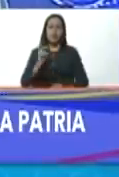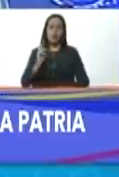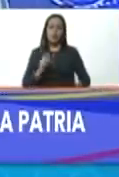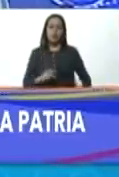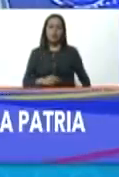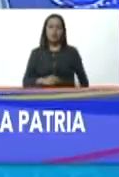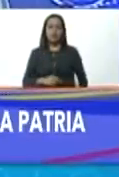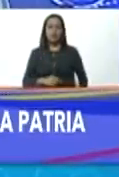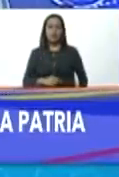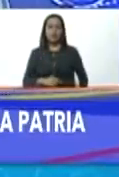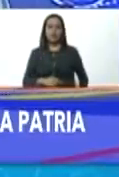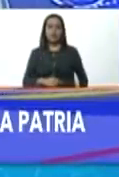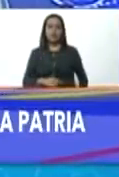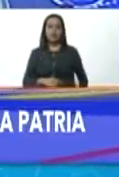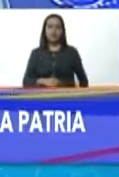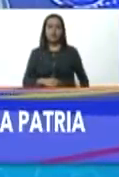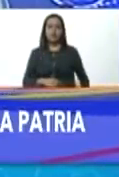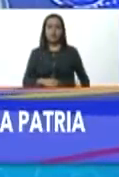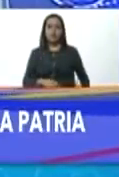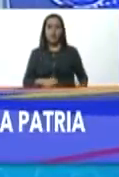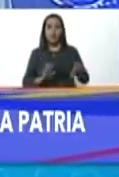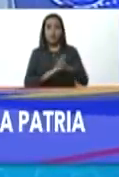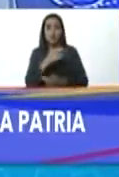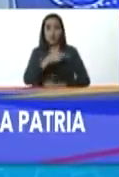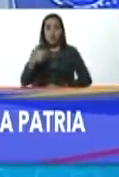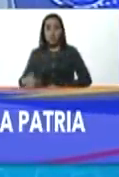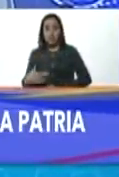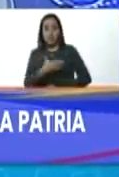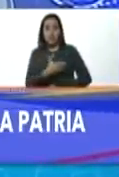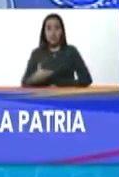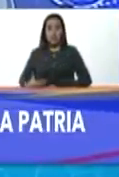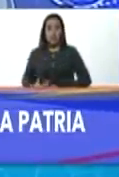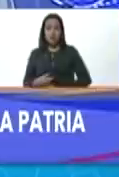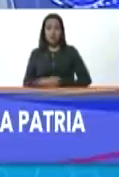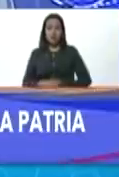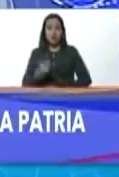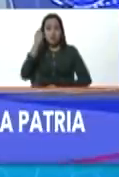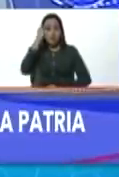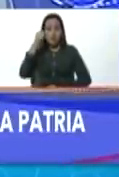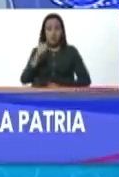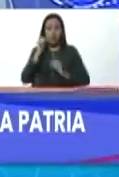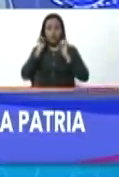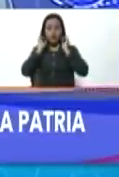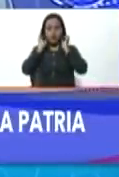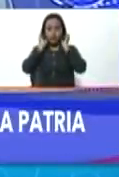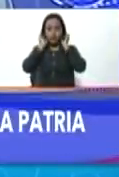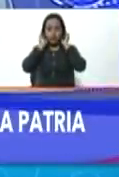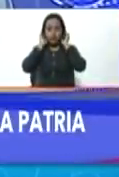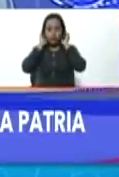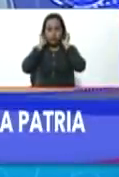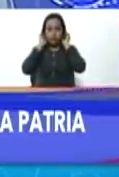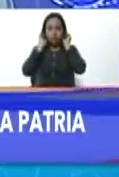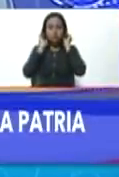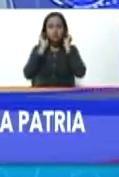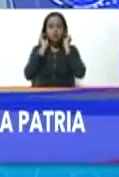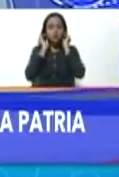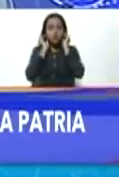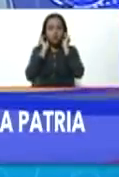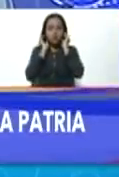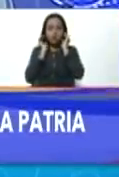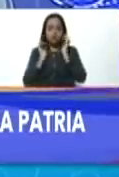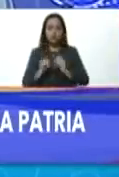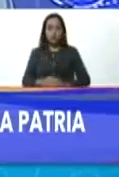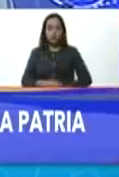ustedes, en el caso de la China, el presidente Xi Jinping ha declarado el día de hoy, desde la provincia